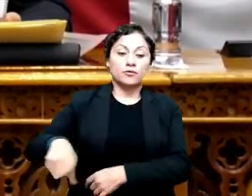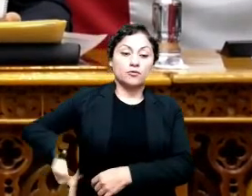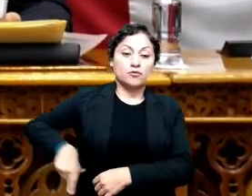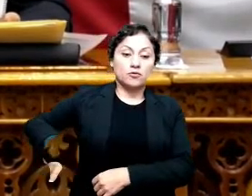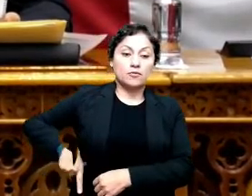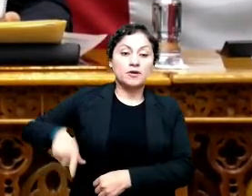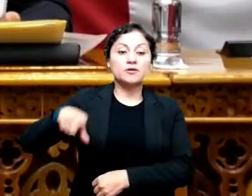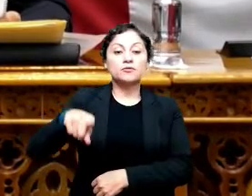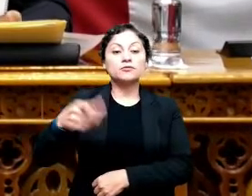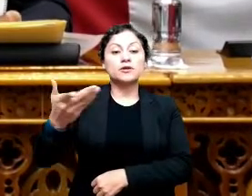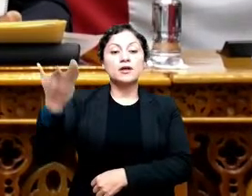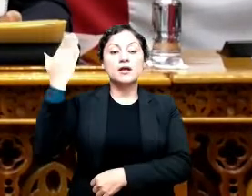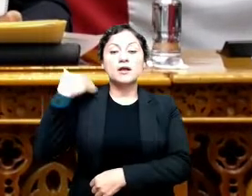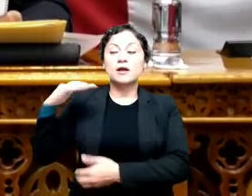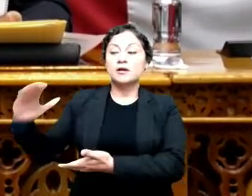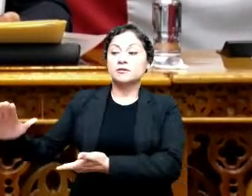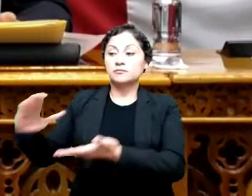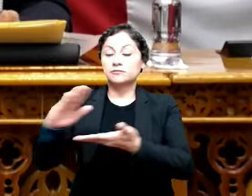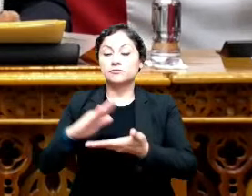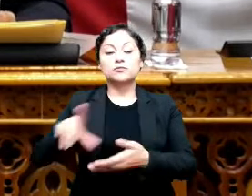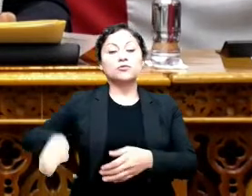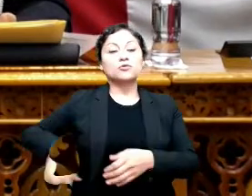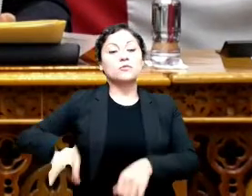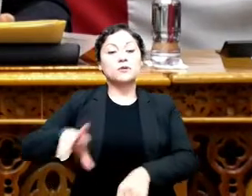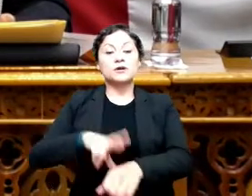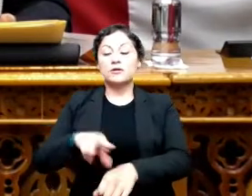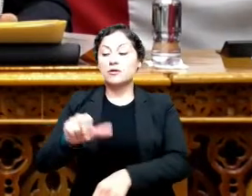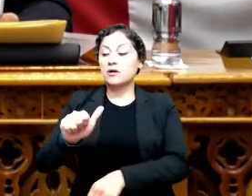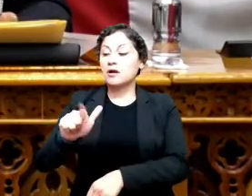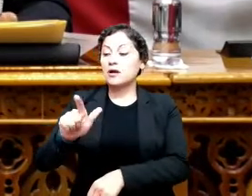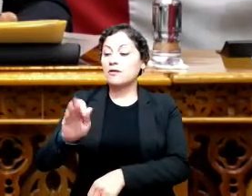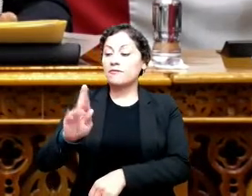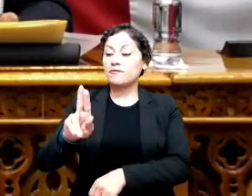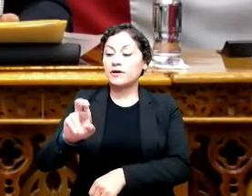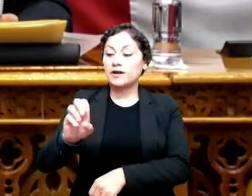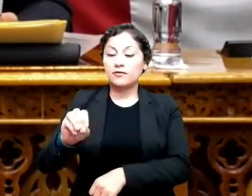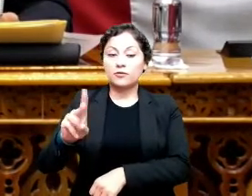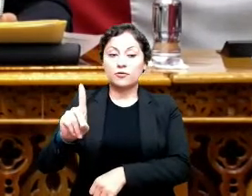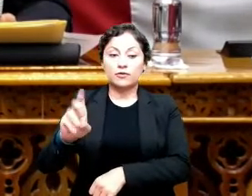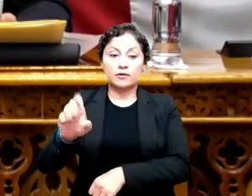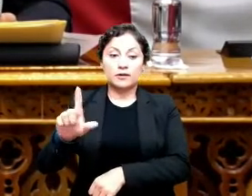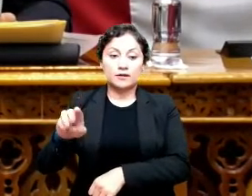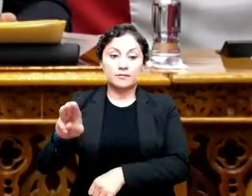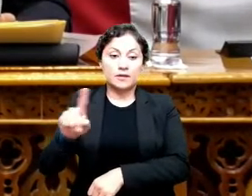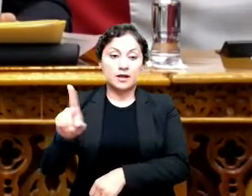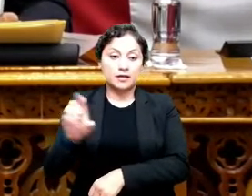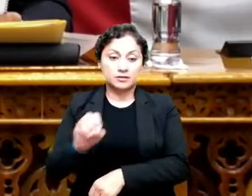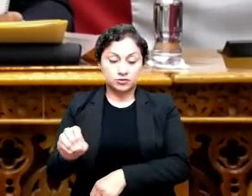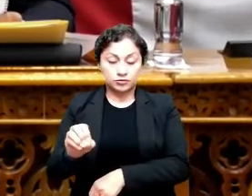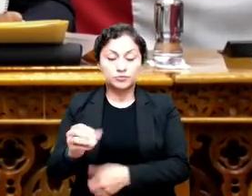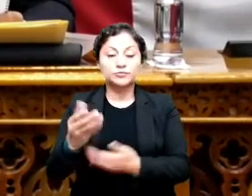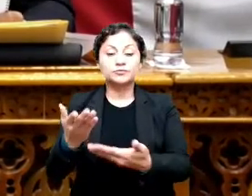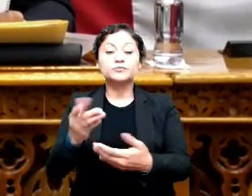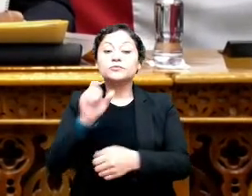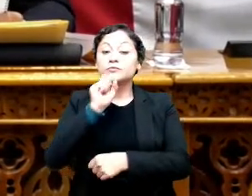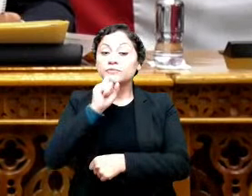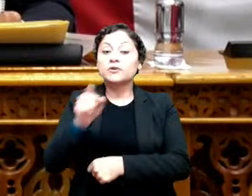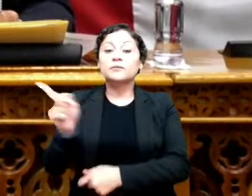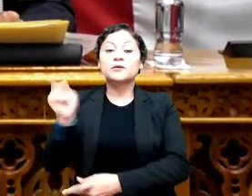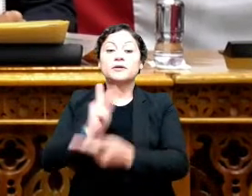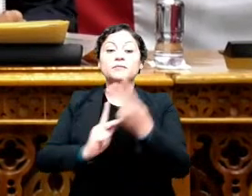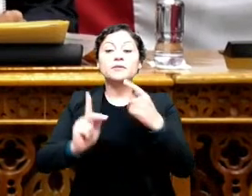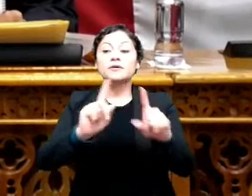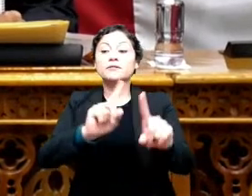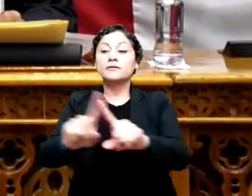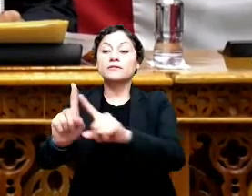rindió el licenciado Alfredo del Mazo Maza, gobernador constitucional del Estado. Damos también la bienvenida a servidores